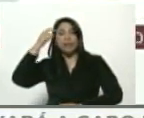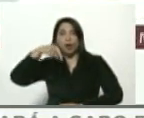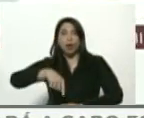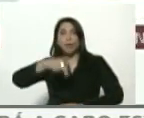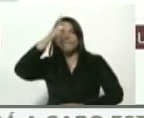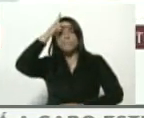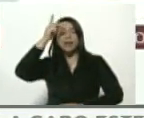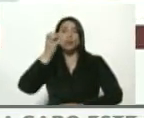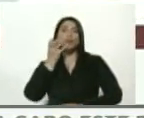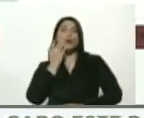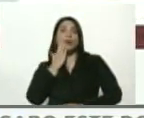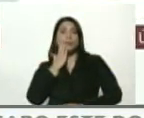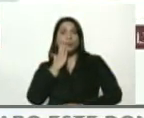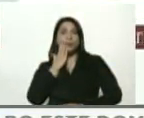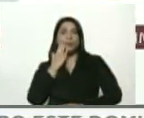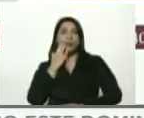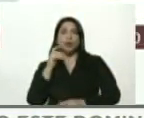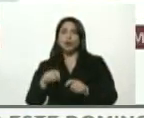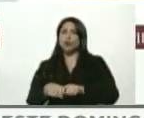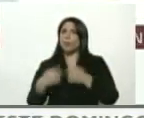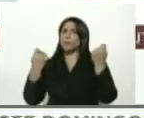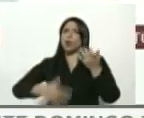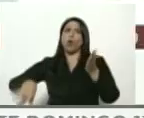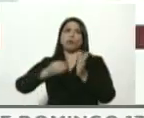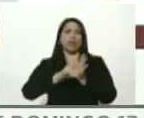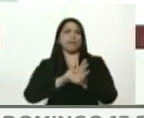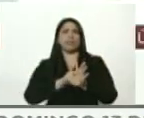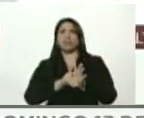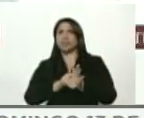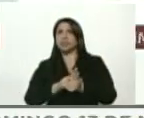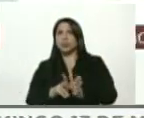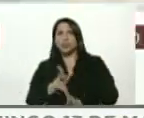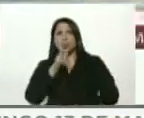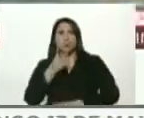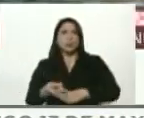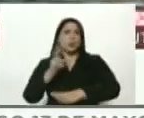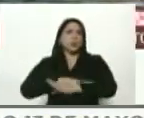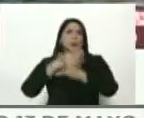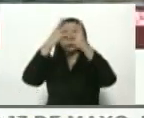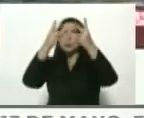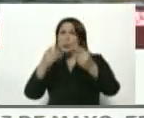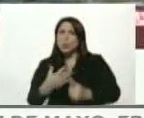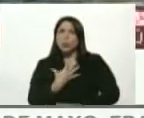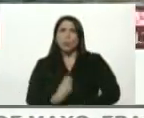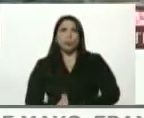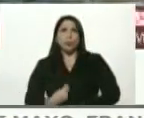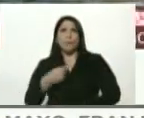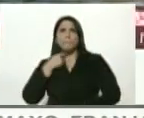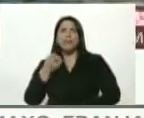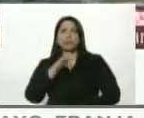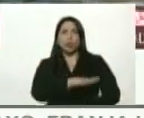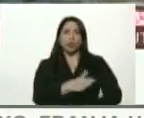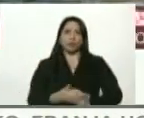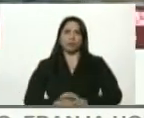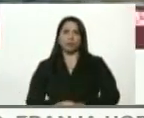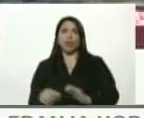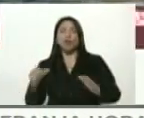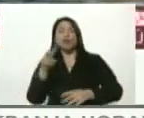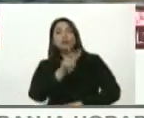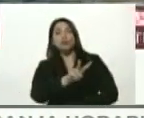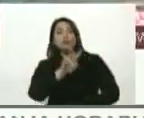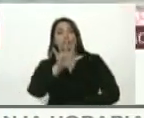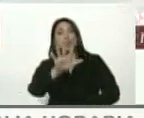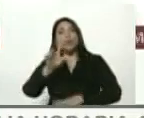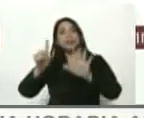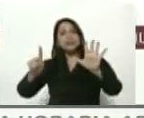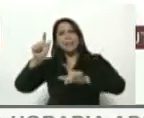por ejemplo, rompió nuevamente récord en cifra, lamentándolo mucho, de fallecidos.